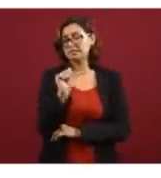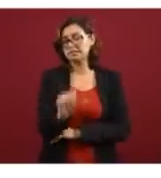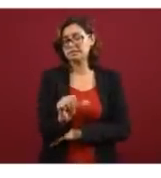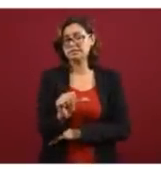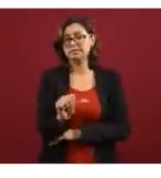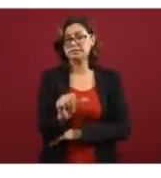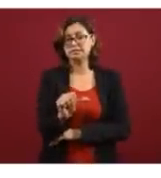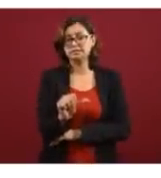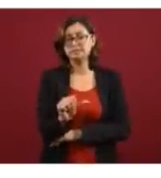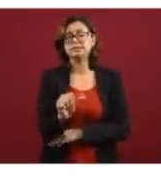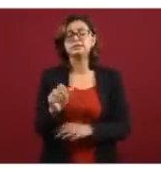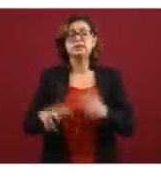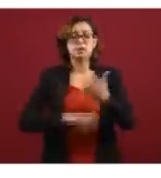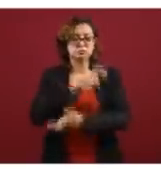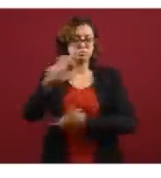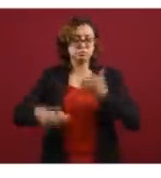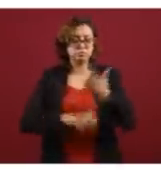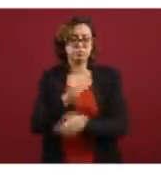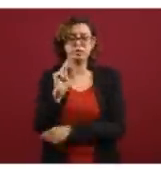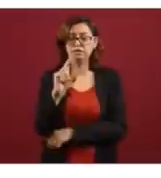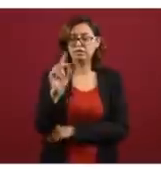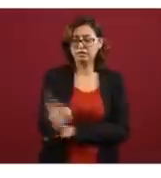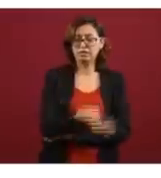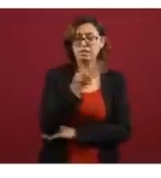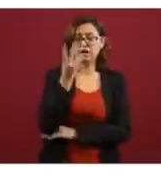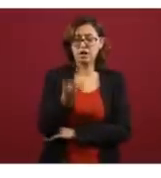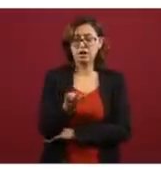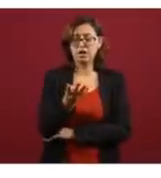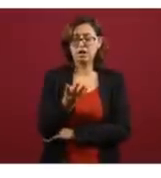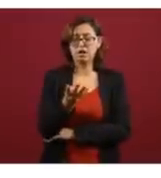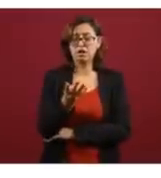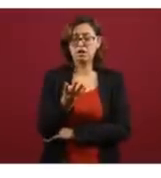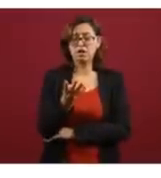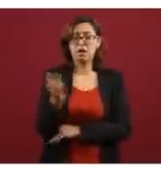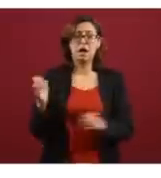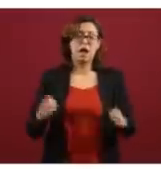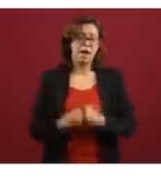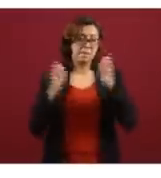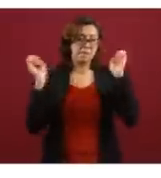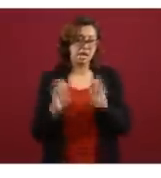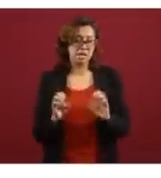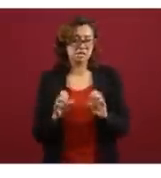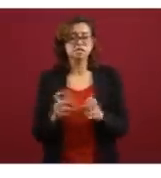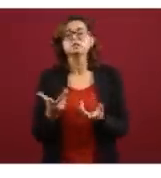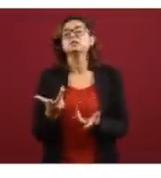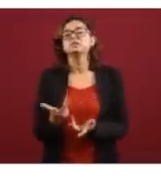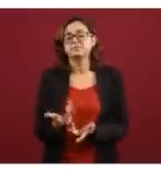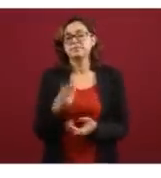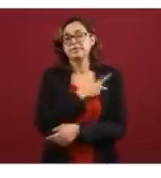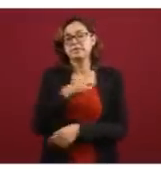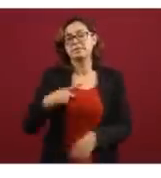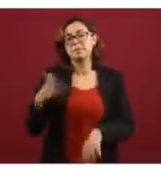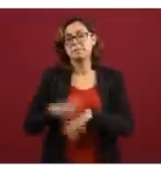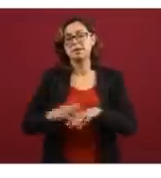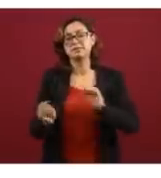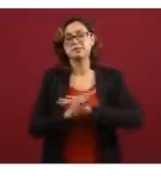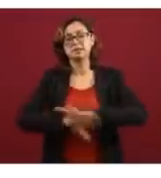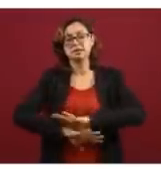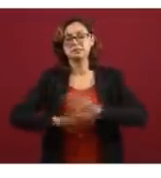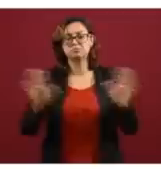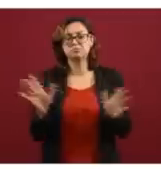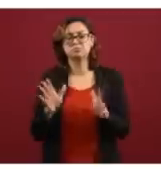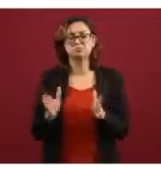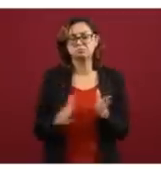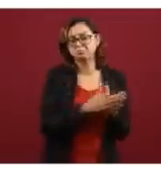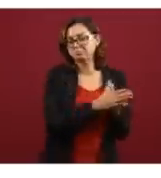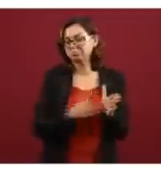de ellas de desastre, 34 de ellas de emergencias. Habría que puntualizar que ninguna